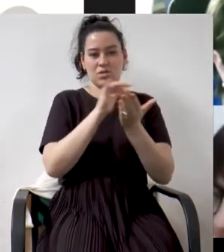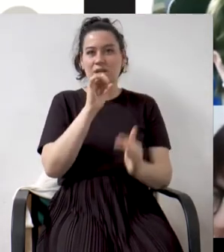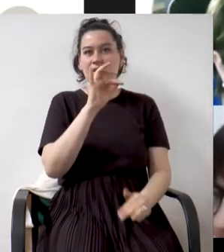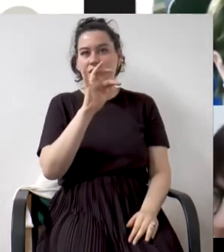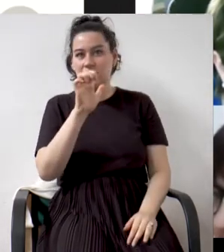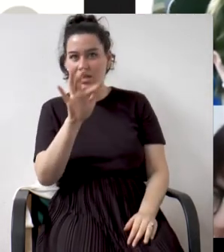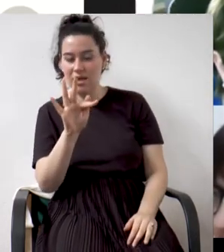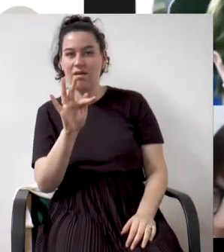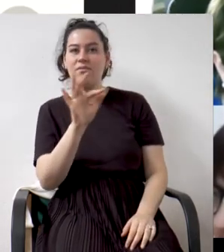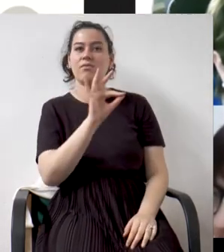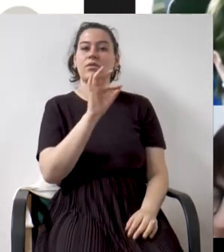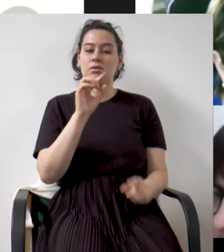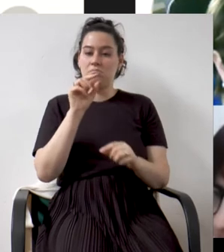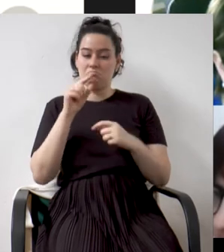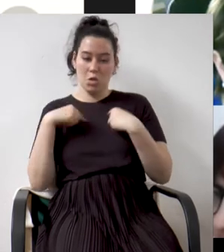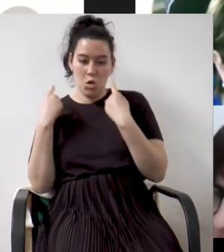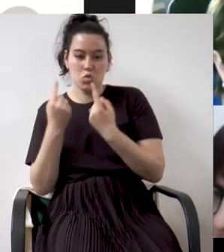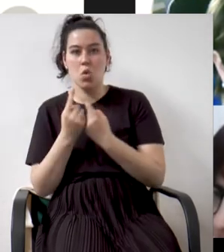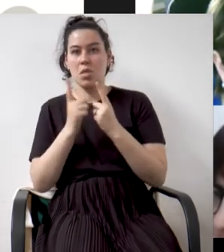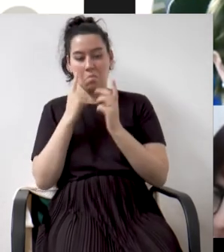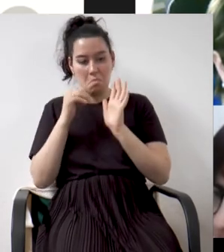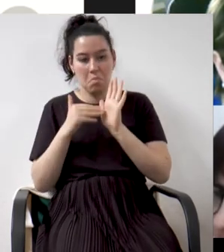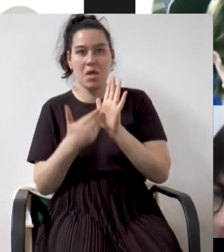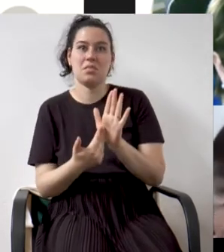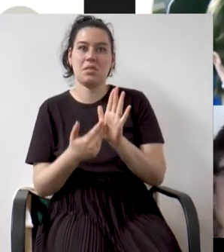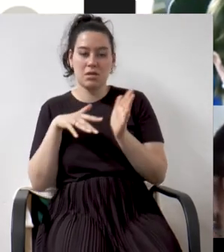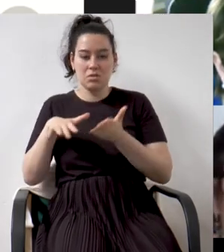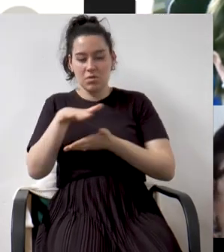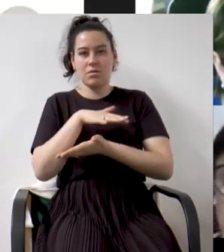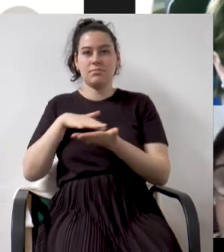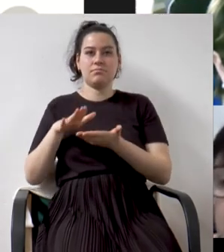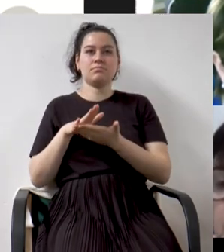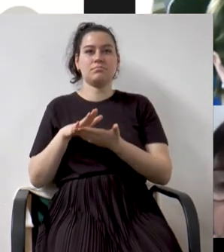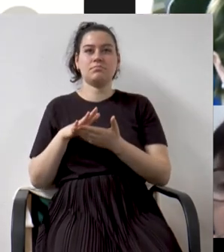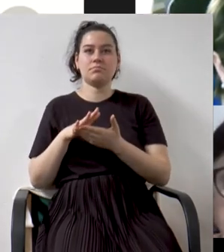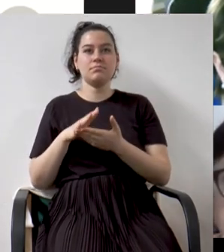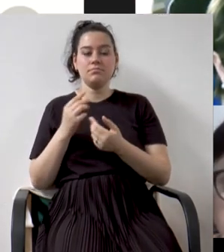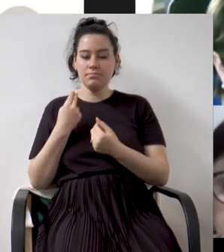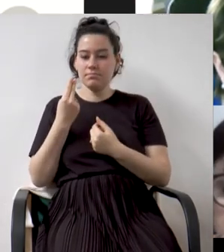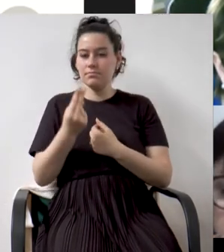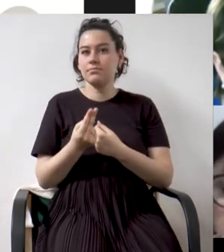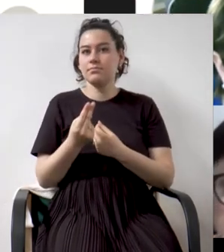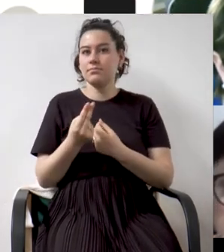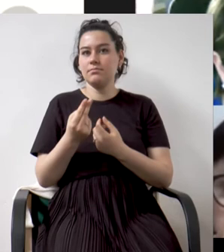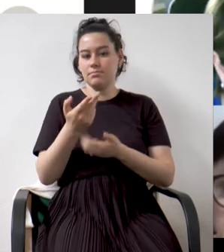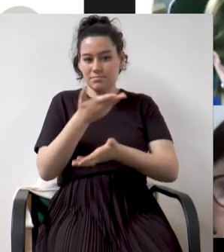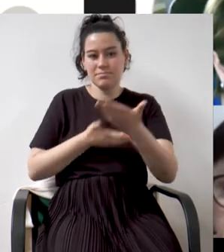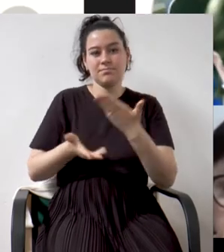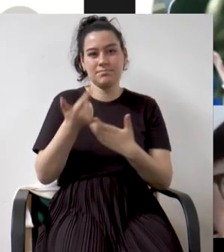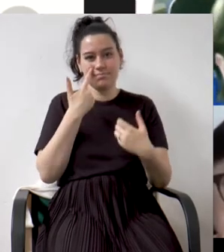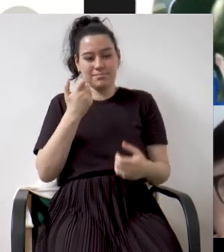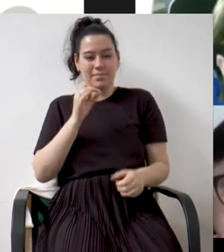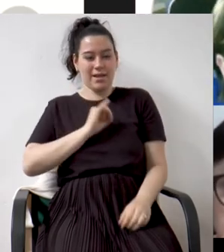del CURE en el nuestro, y del ICEF en el CURE, y nos permite ir generando una identidad,